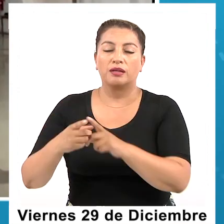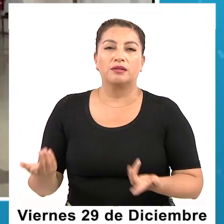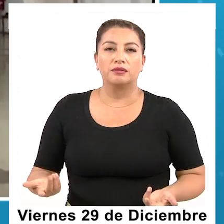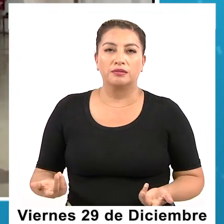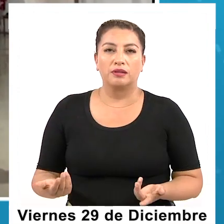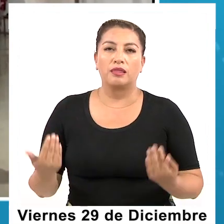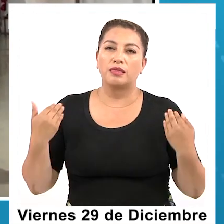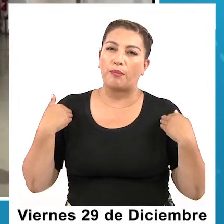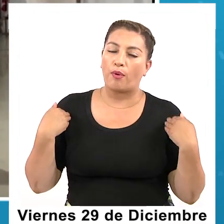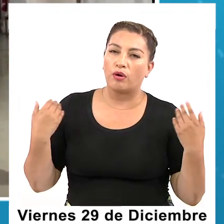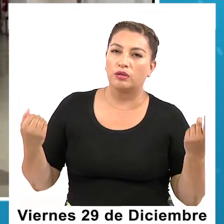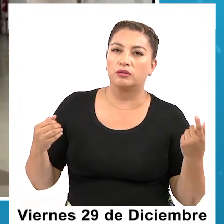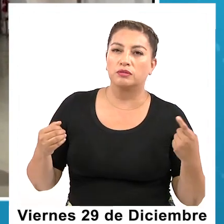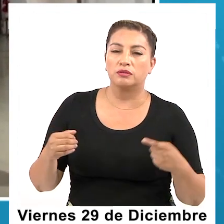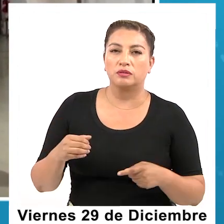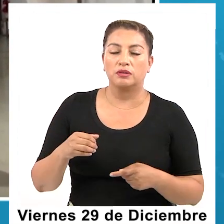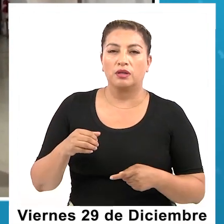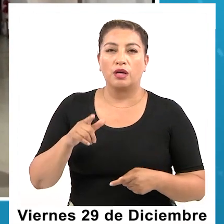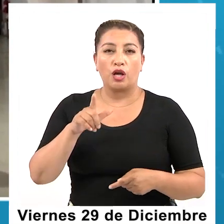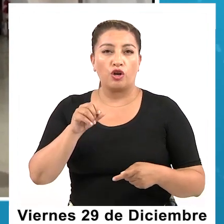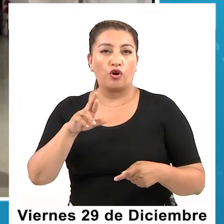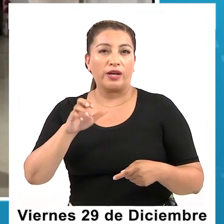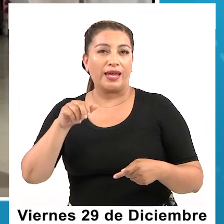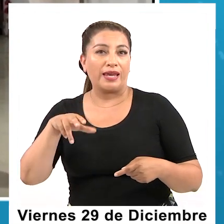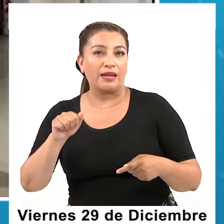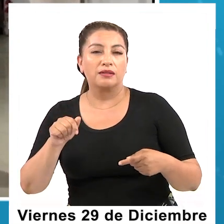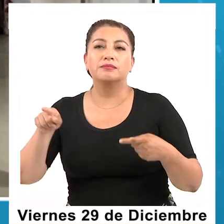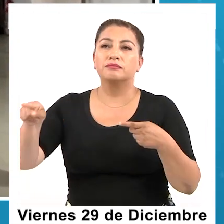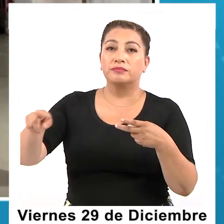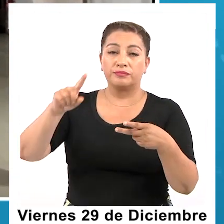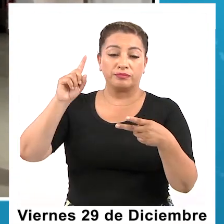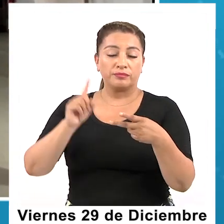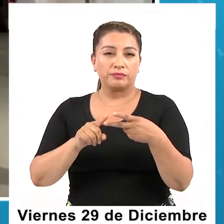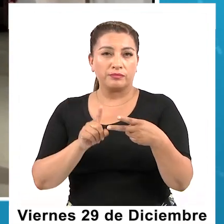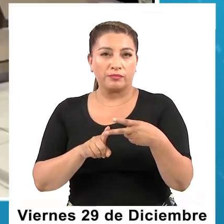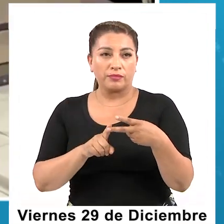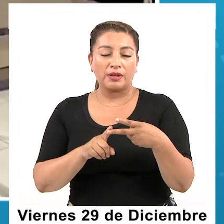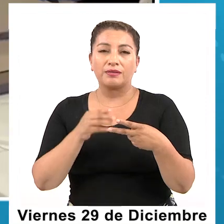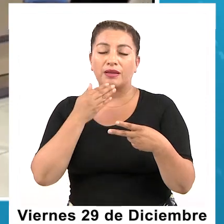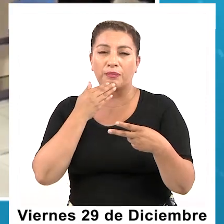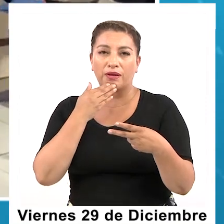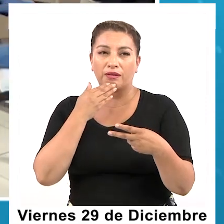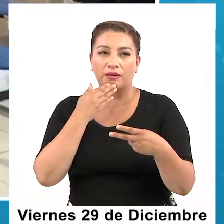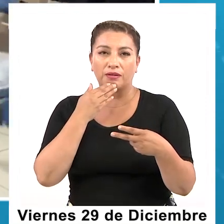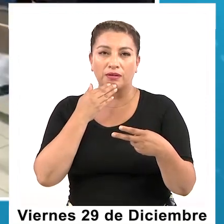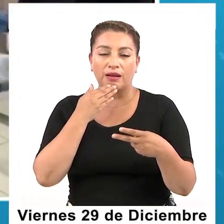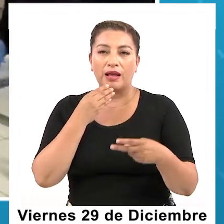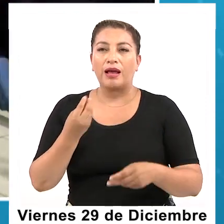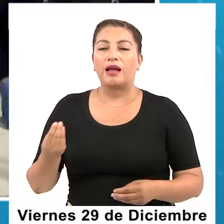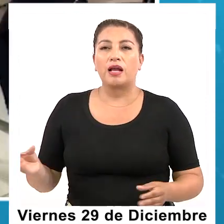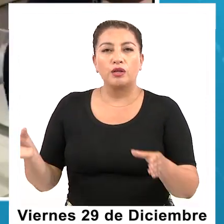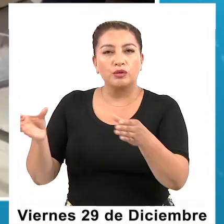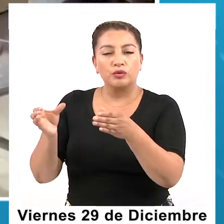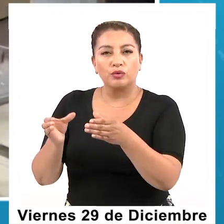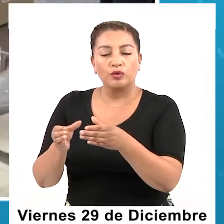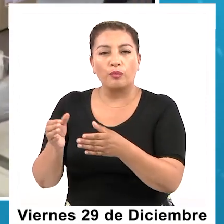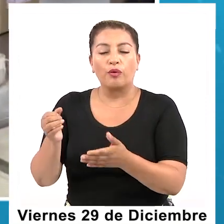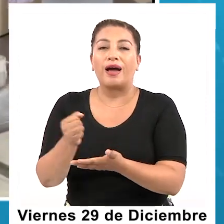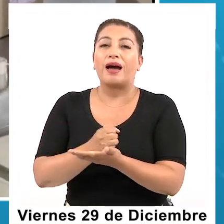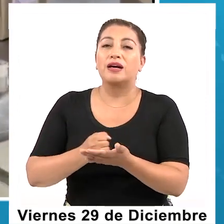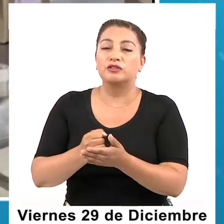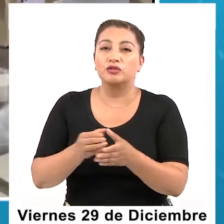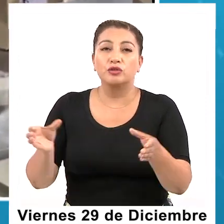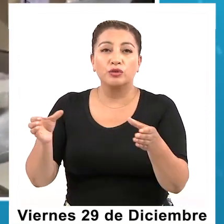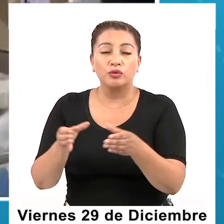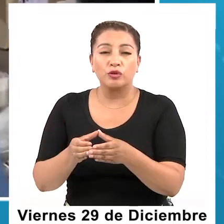IL Deporte y Lorena Barrento Ramírez. Después hay una segunda arista que tiene que ver con el traspaso que hace a la corporación, a la Asociación Cristiana de